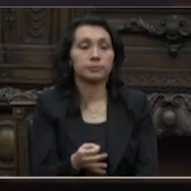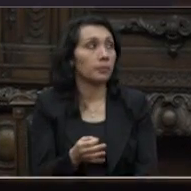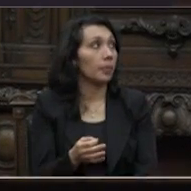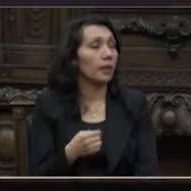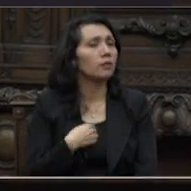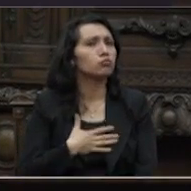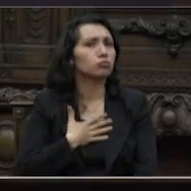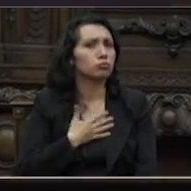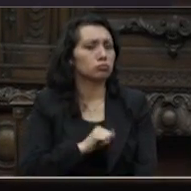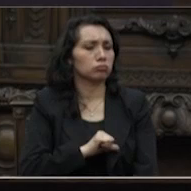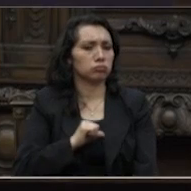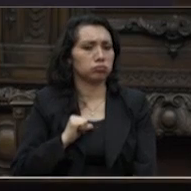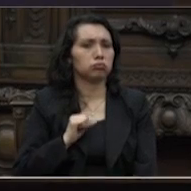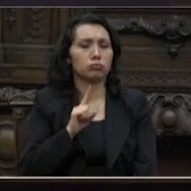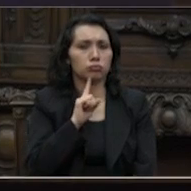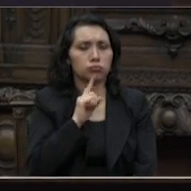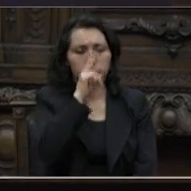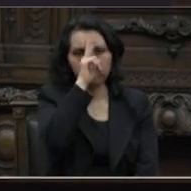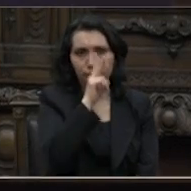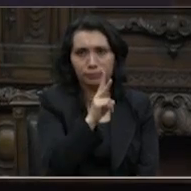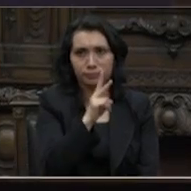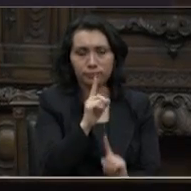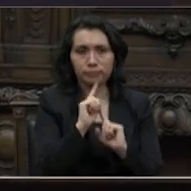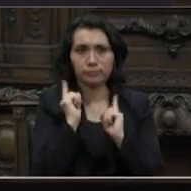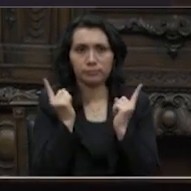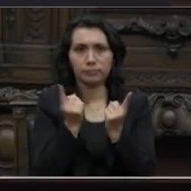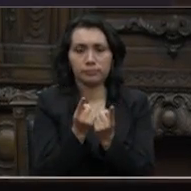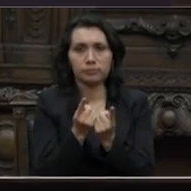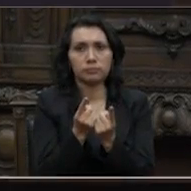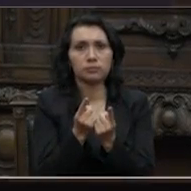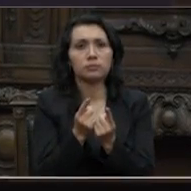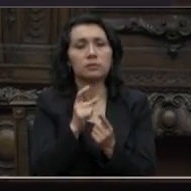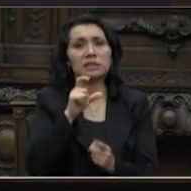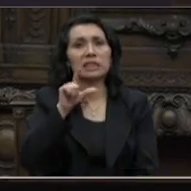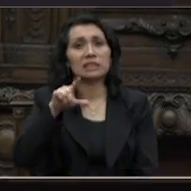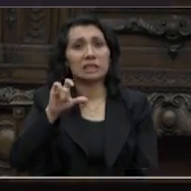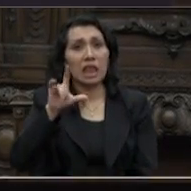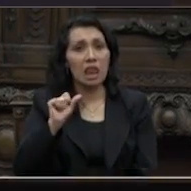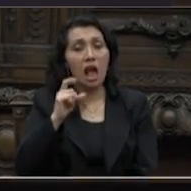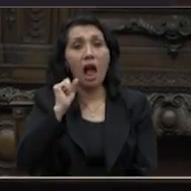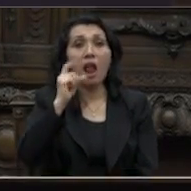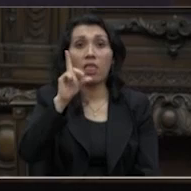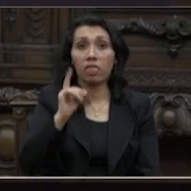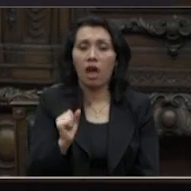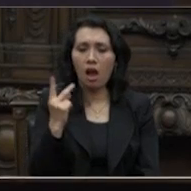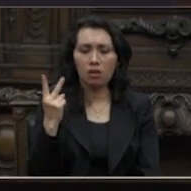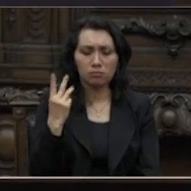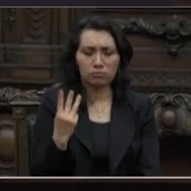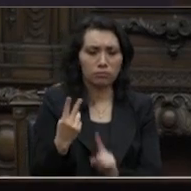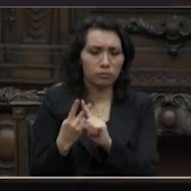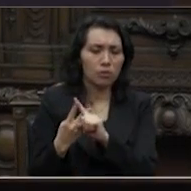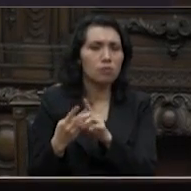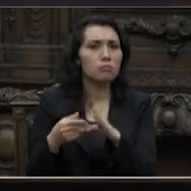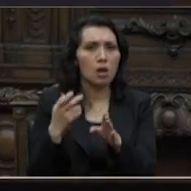que me siento muy honrada de estar con Alda y con Cecilia. Son dos personas con las cuales he recibido